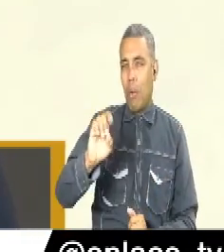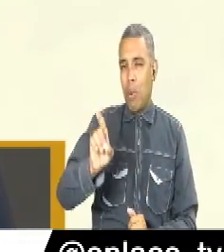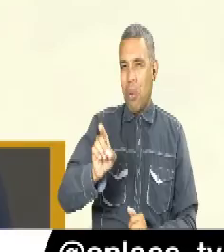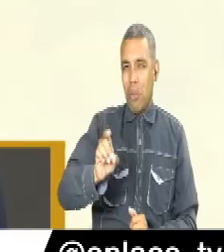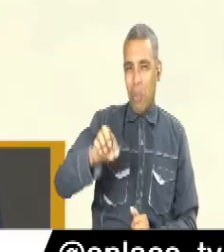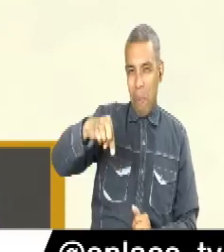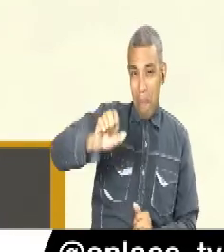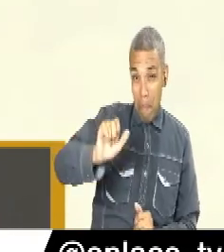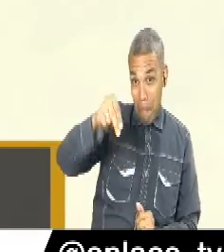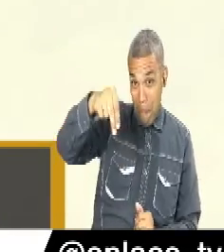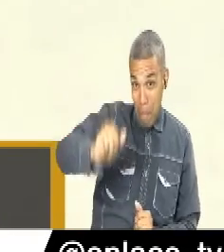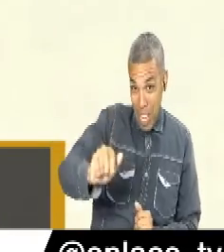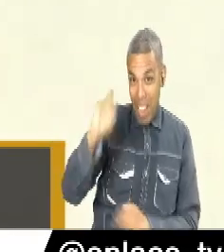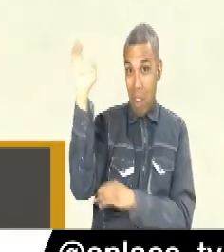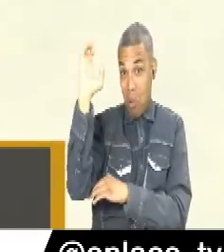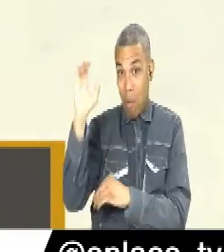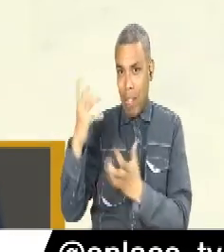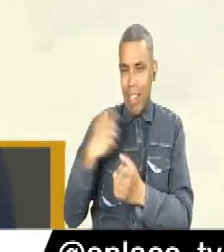hice el primer gol